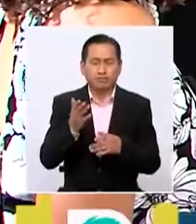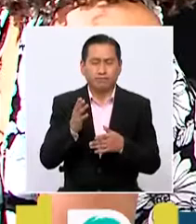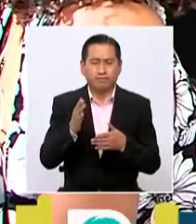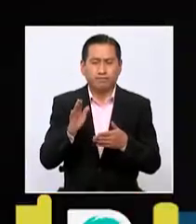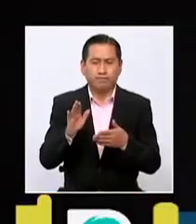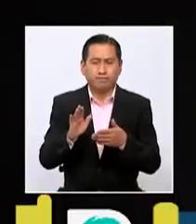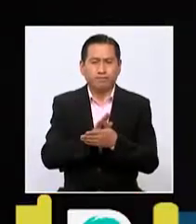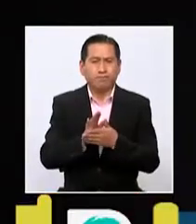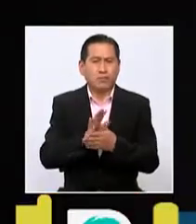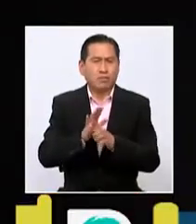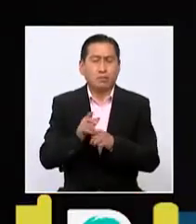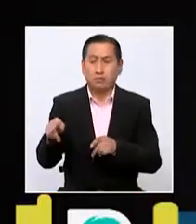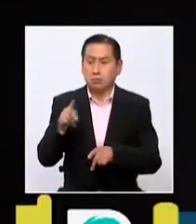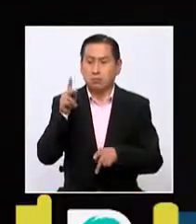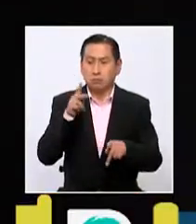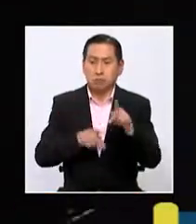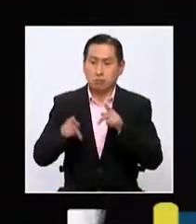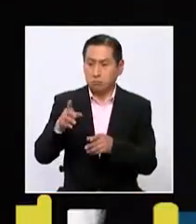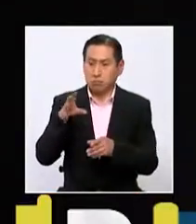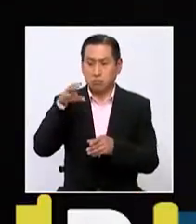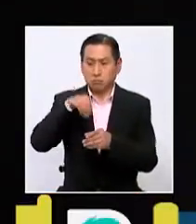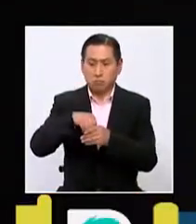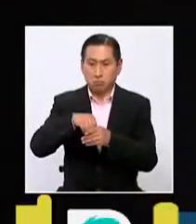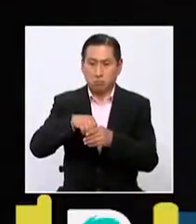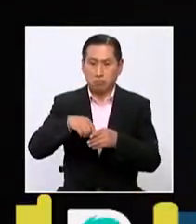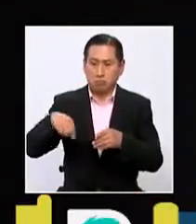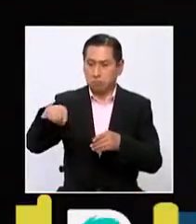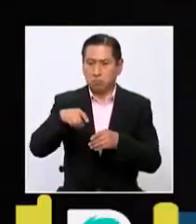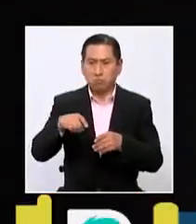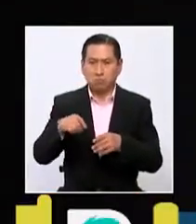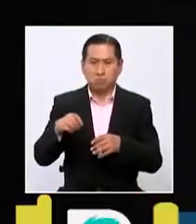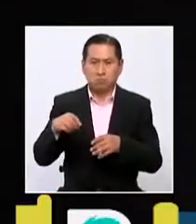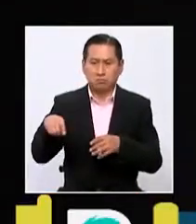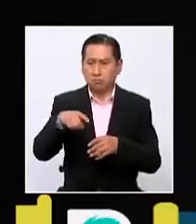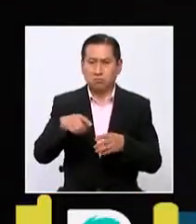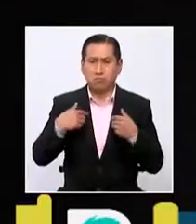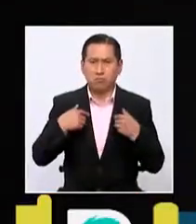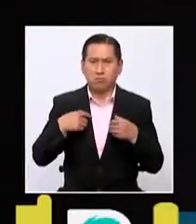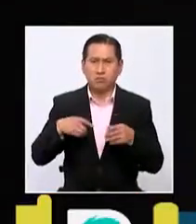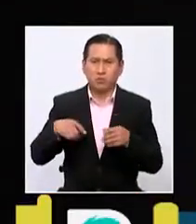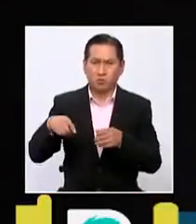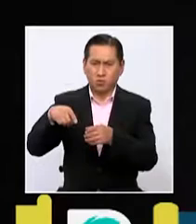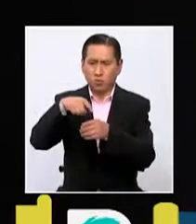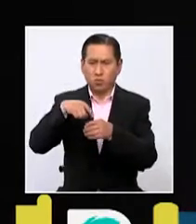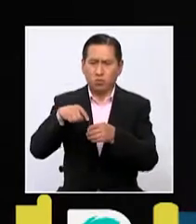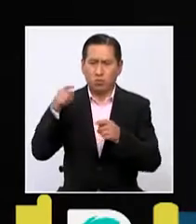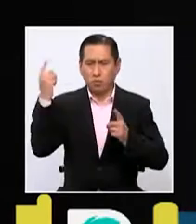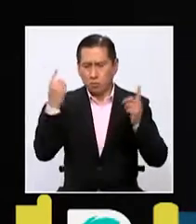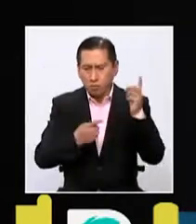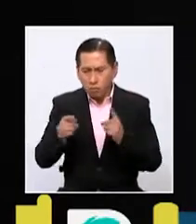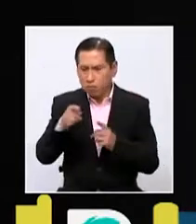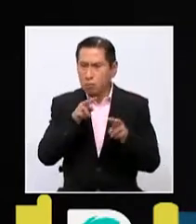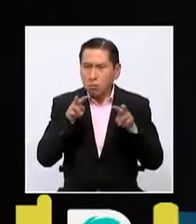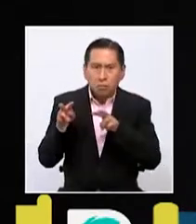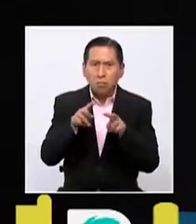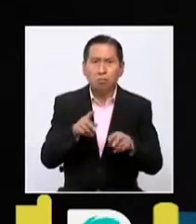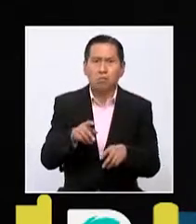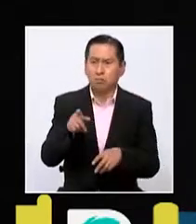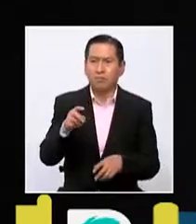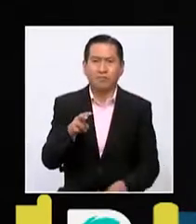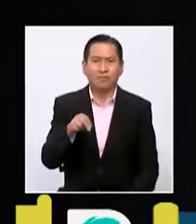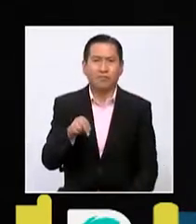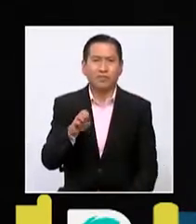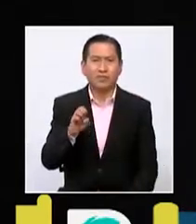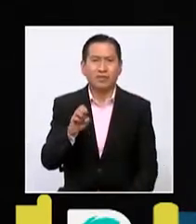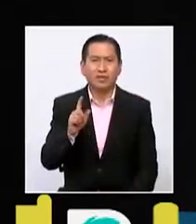trata sobre personas metidas en un hoyo que se comen a sí misma ha tenido tanta, pero tanta gente viéndola en Netflix. Uno dice, bueno, ¿por qué en un